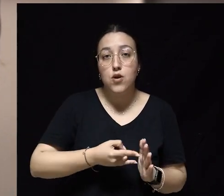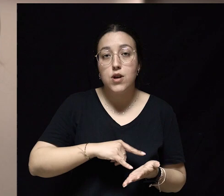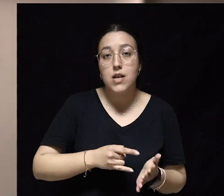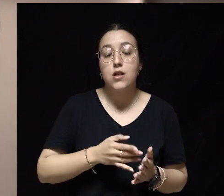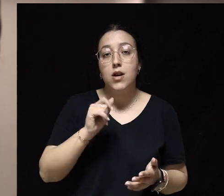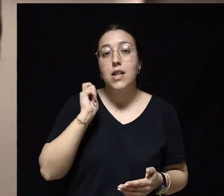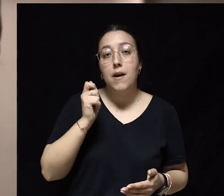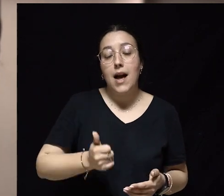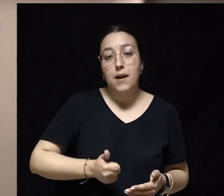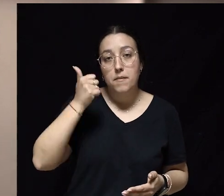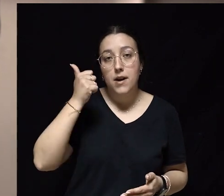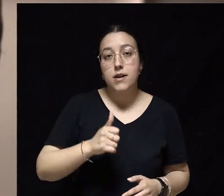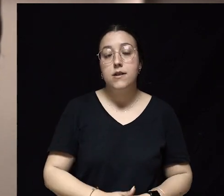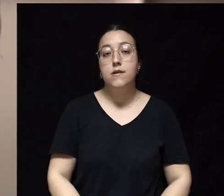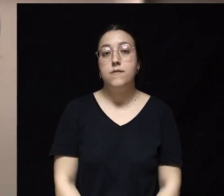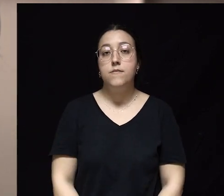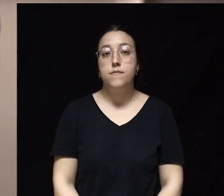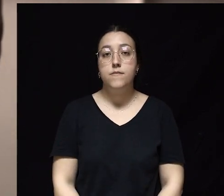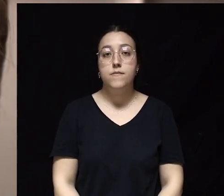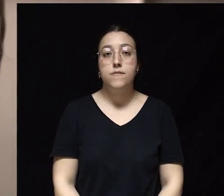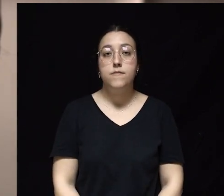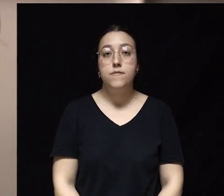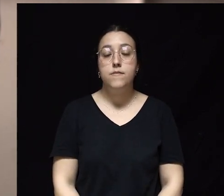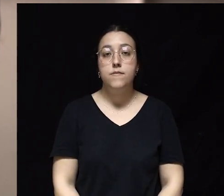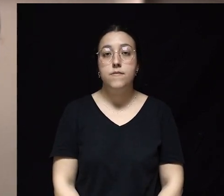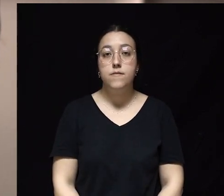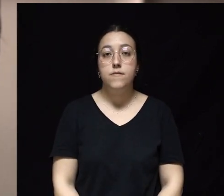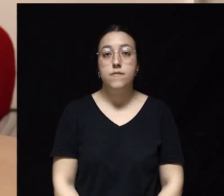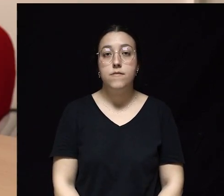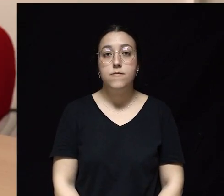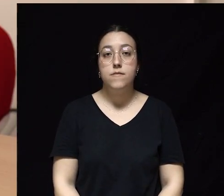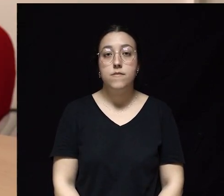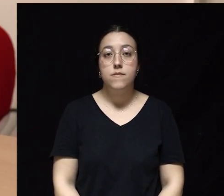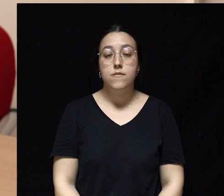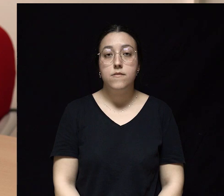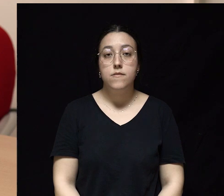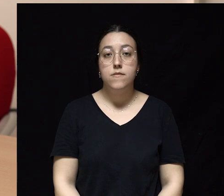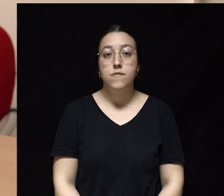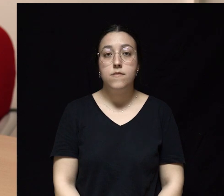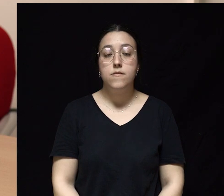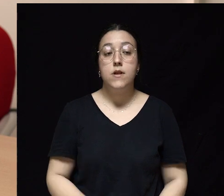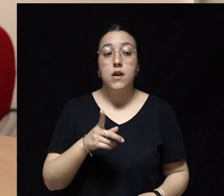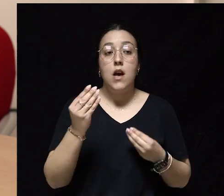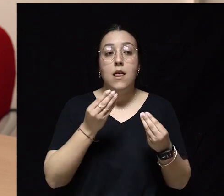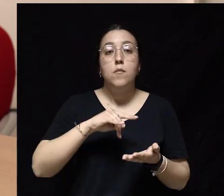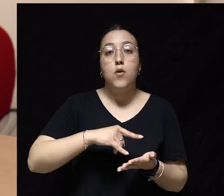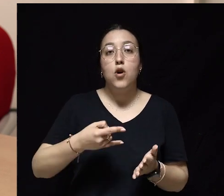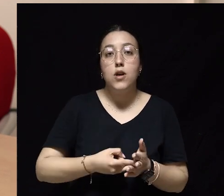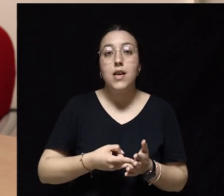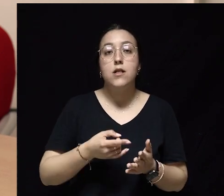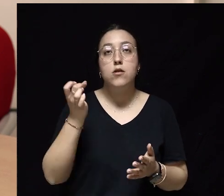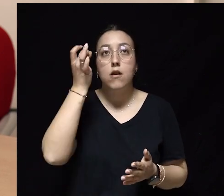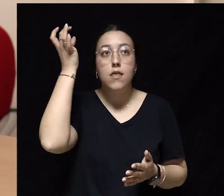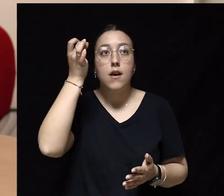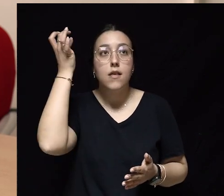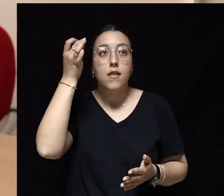de respuesta al alumnado trabaja con máximos para el alumnado. está creando un